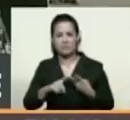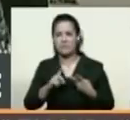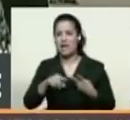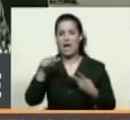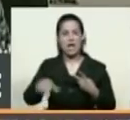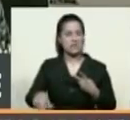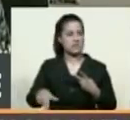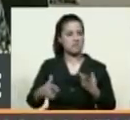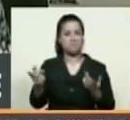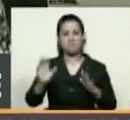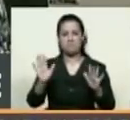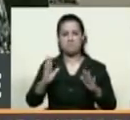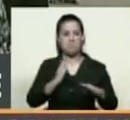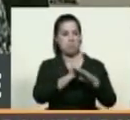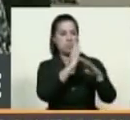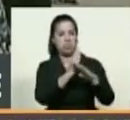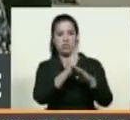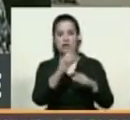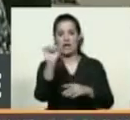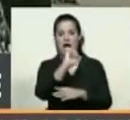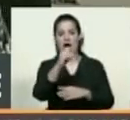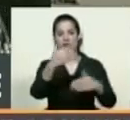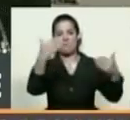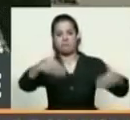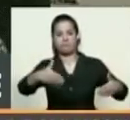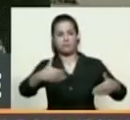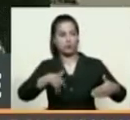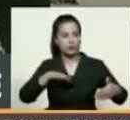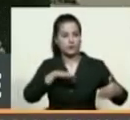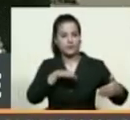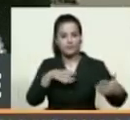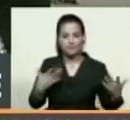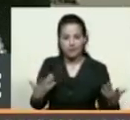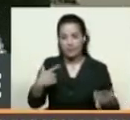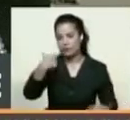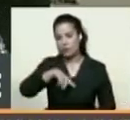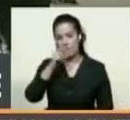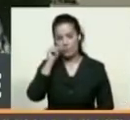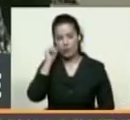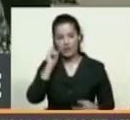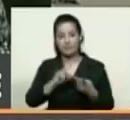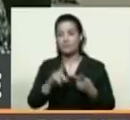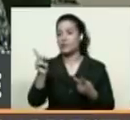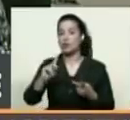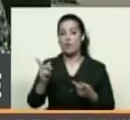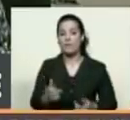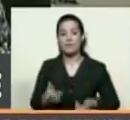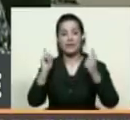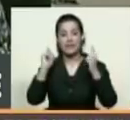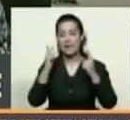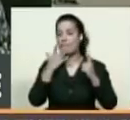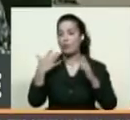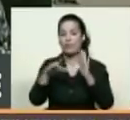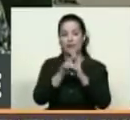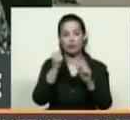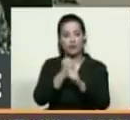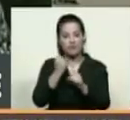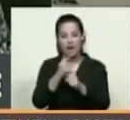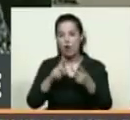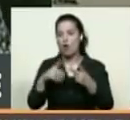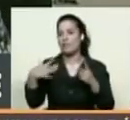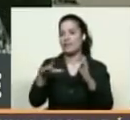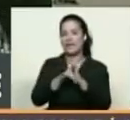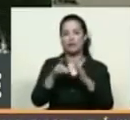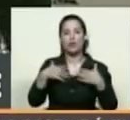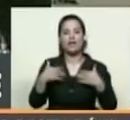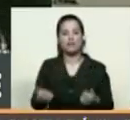impedía el libre tránsito a todos los ciudadanos y a las ciudadanas, donde se les impedía el derecho al trabajo, el derecho a la